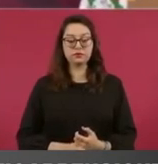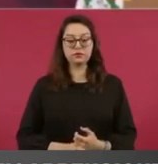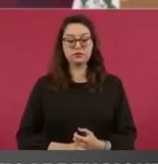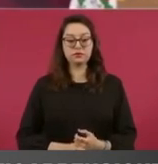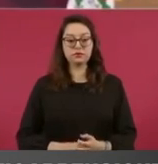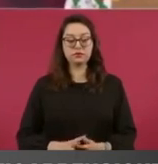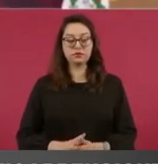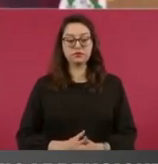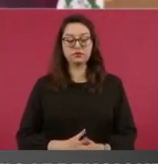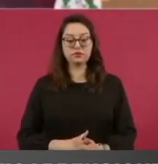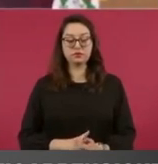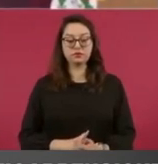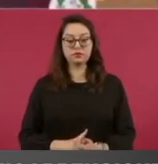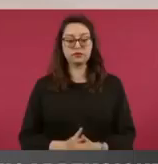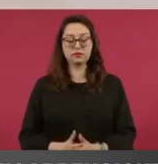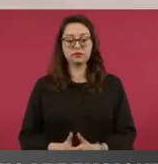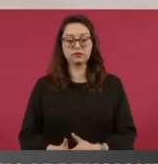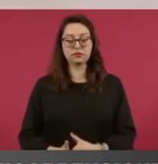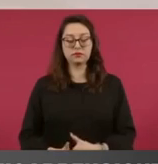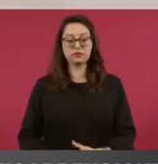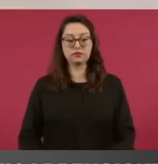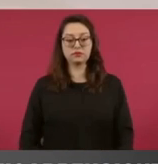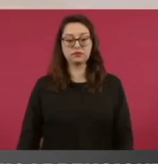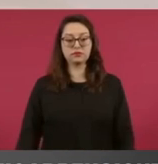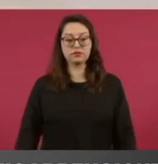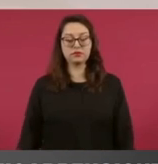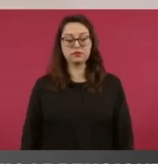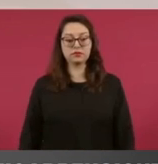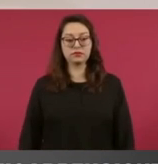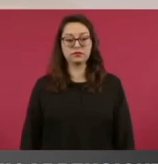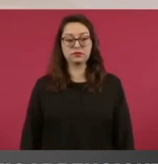el Estado no participa, no aporta,